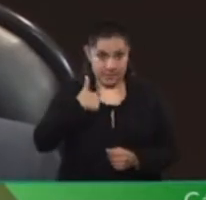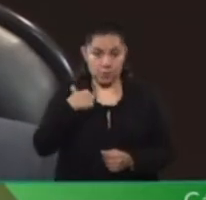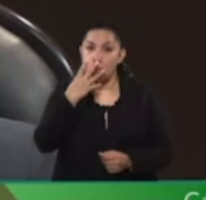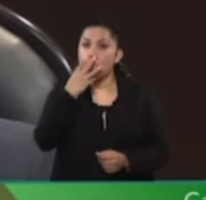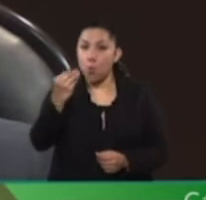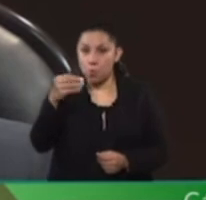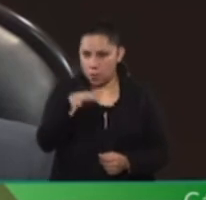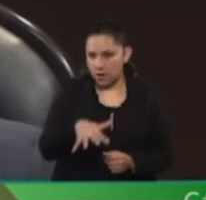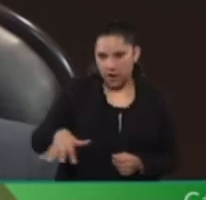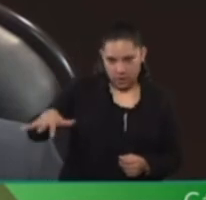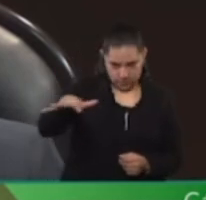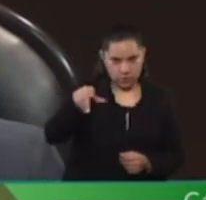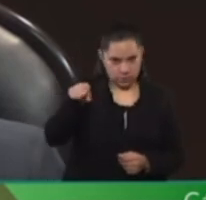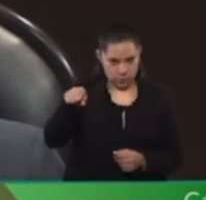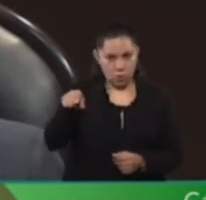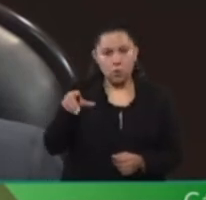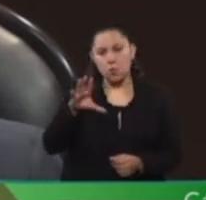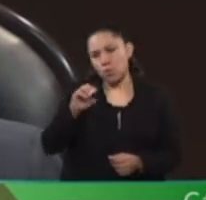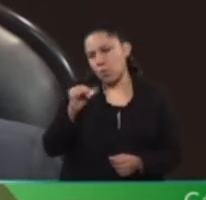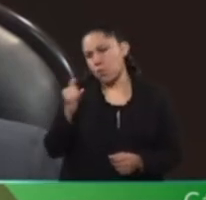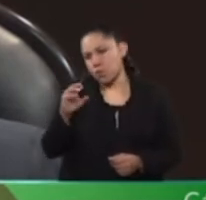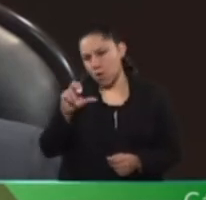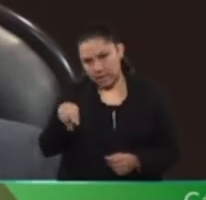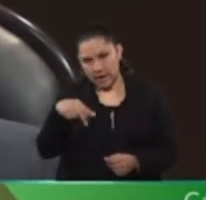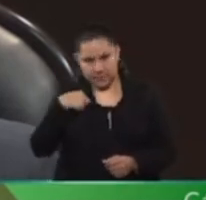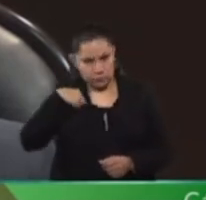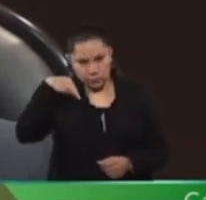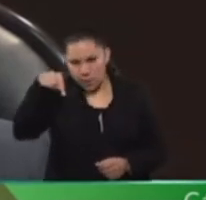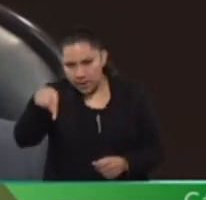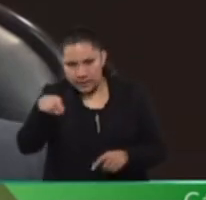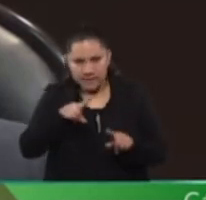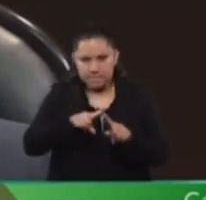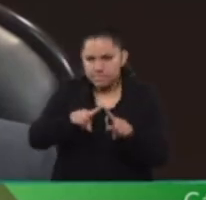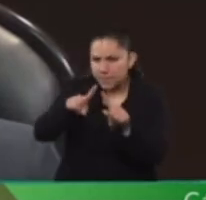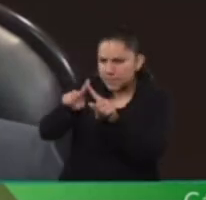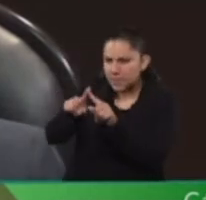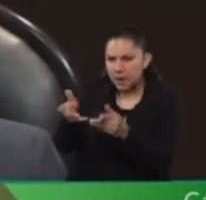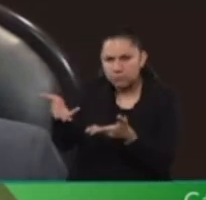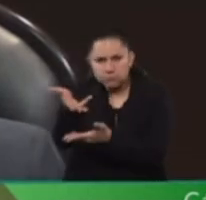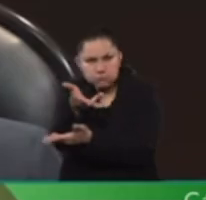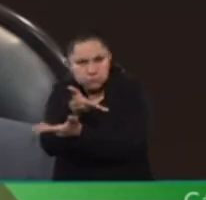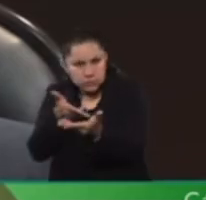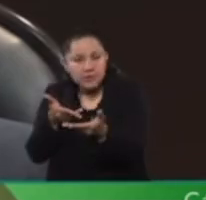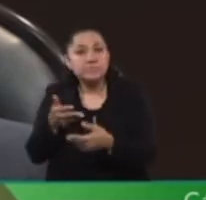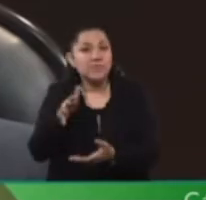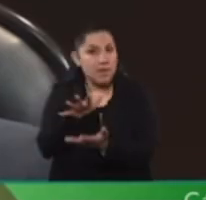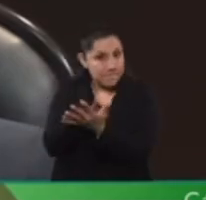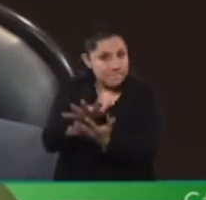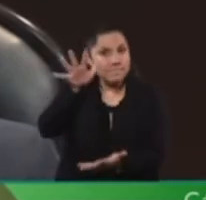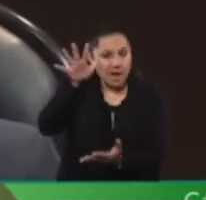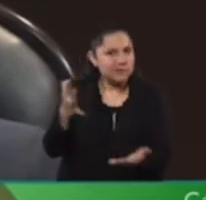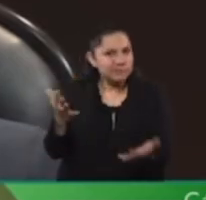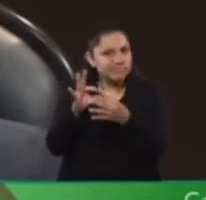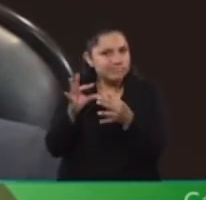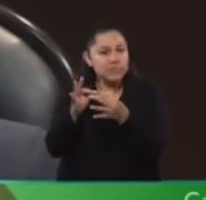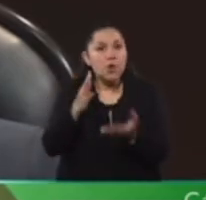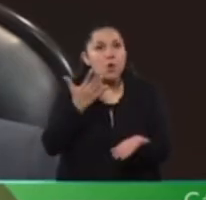la retroalimentación que teníamos, el denominador constante, era la falta de vivienda adecuada